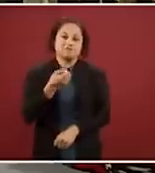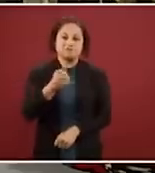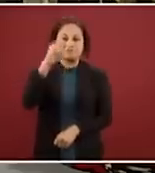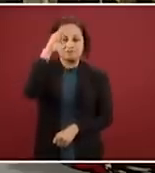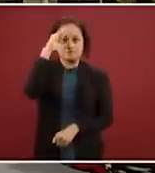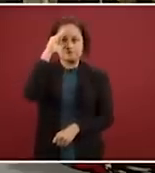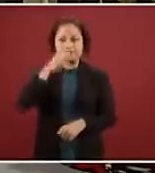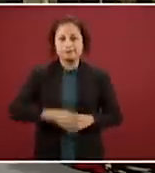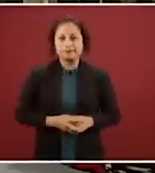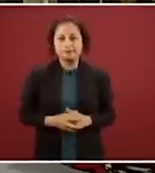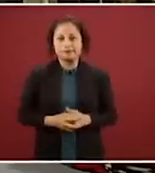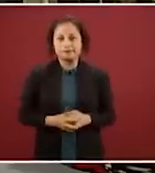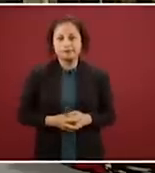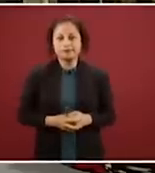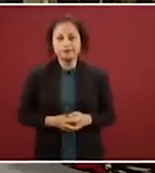Ella.